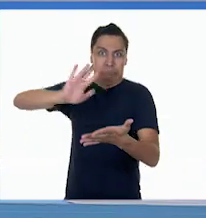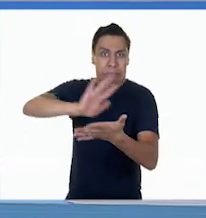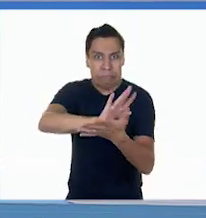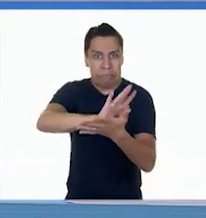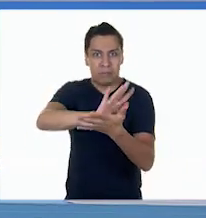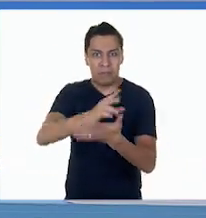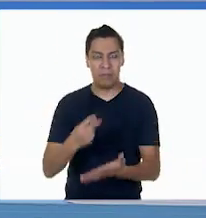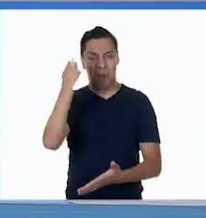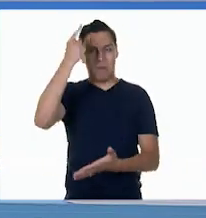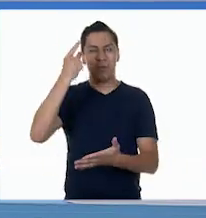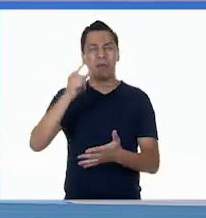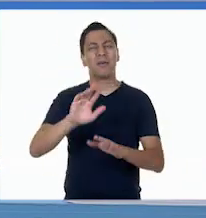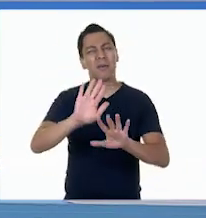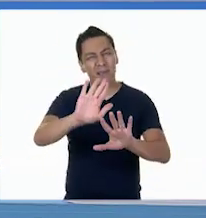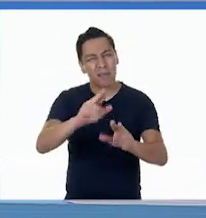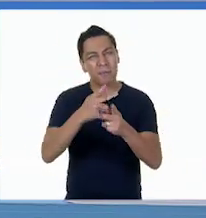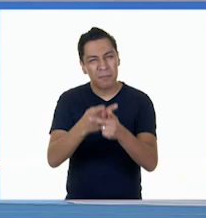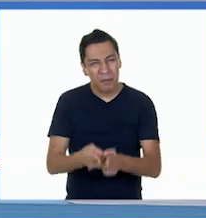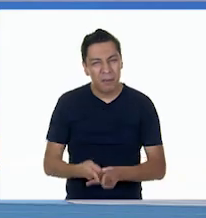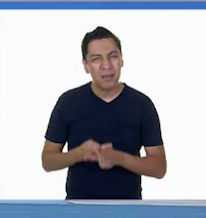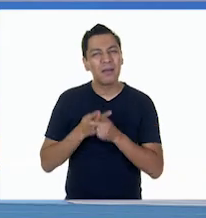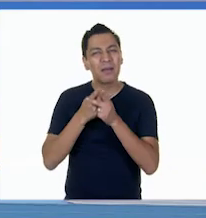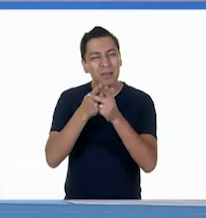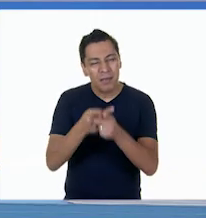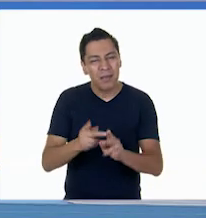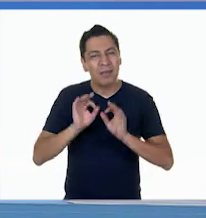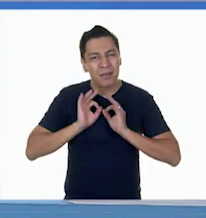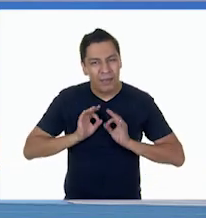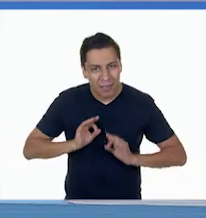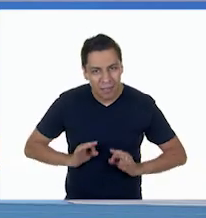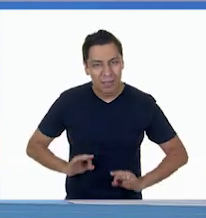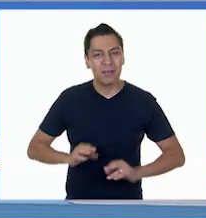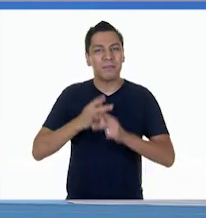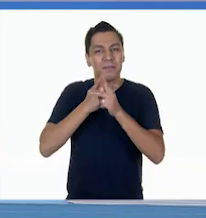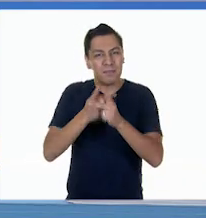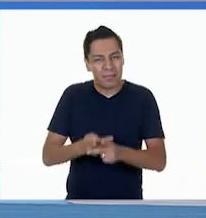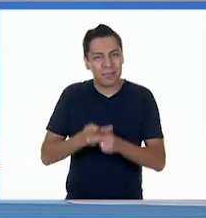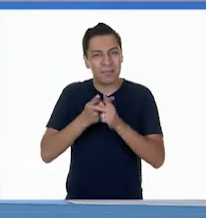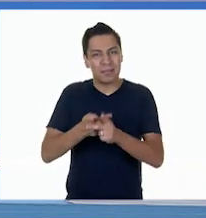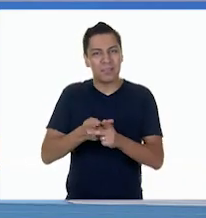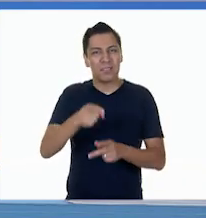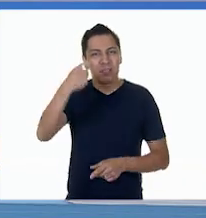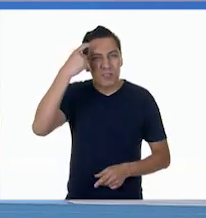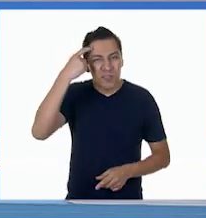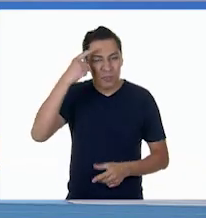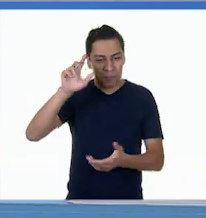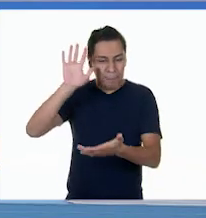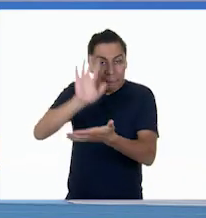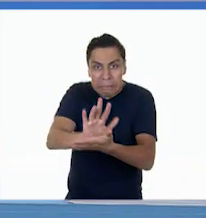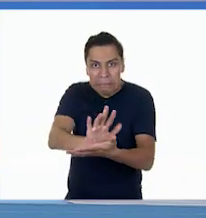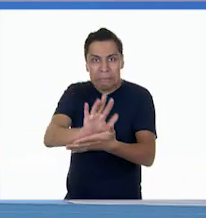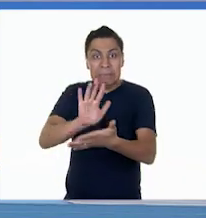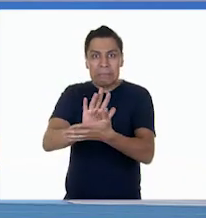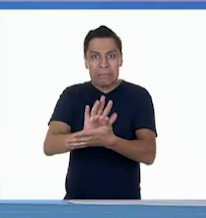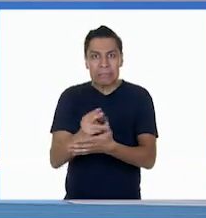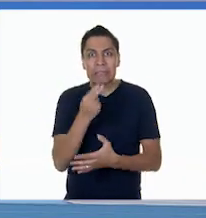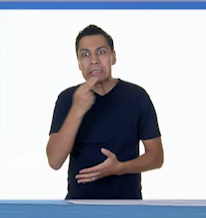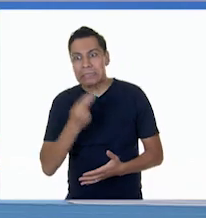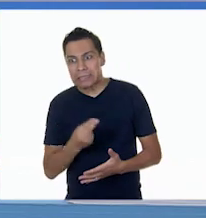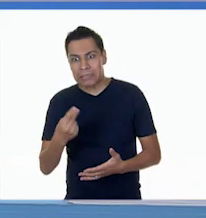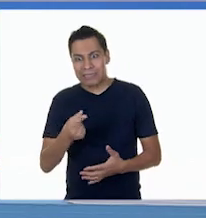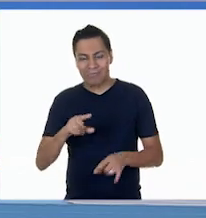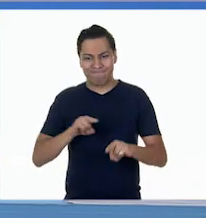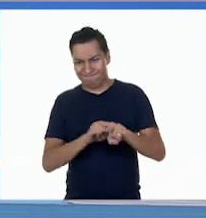nanosegundo. Paciencia, señores, paciencia, por favor. Úsenlo solo para situaciones de